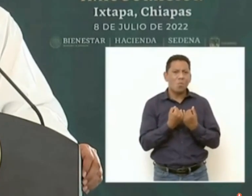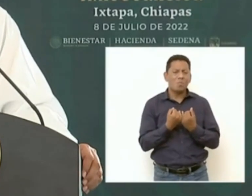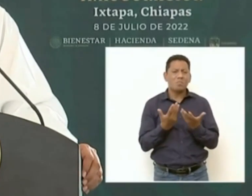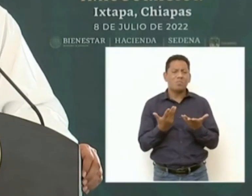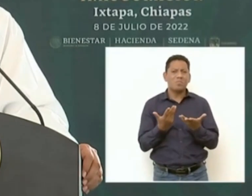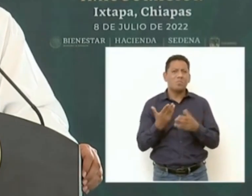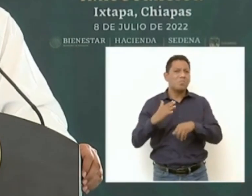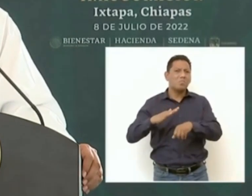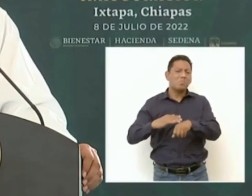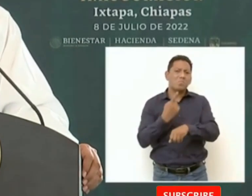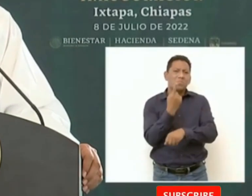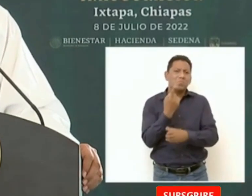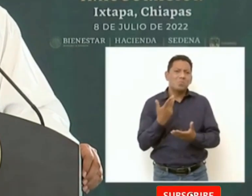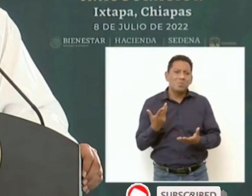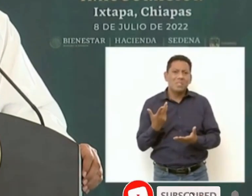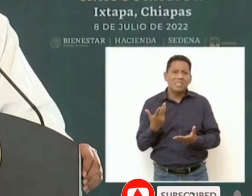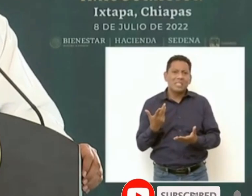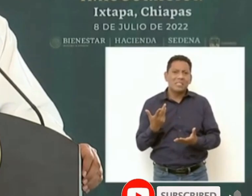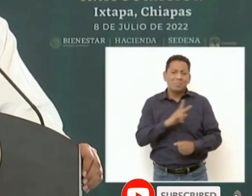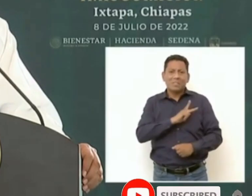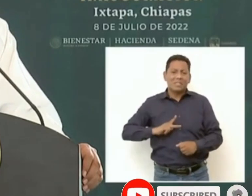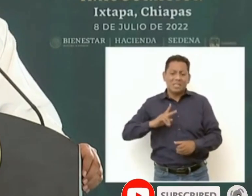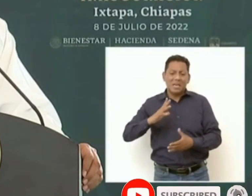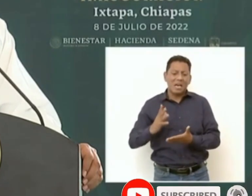porque no habíamos podido llegar,